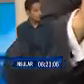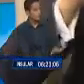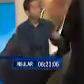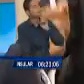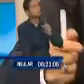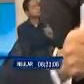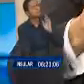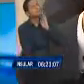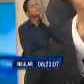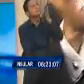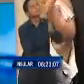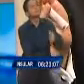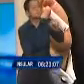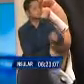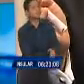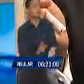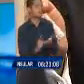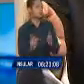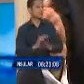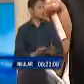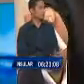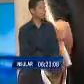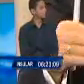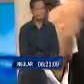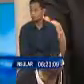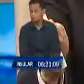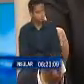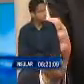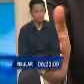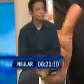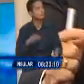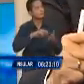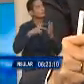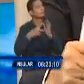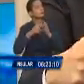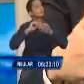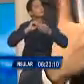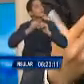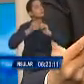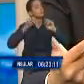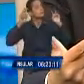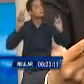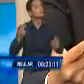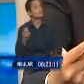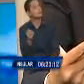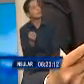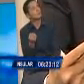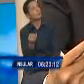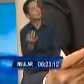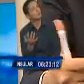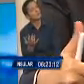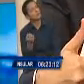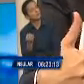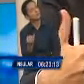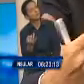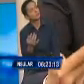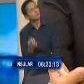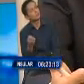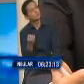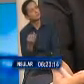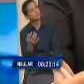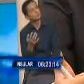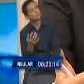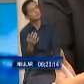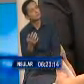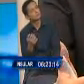a futuro va a haber las platas para pagar las jubilaciones, porque ahí estamos hablando de números, estamos hablando de temas cuantitativos. Ahora tenemos que hablar de temas